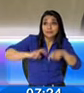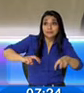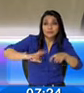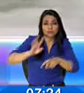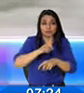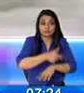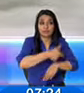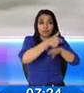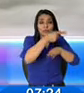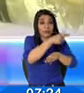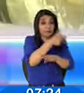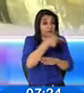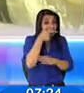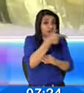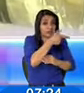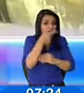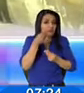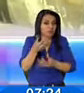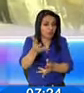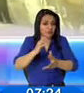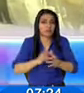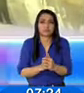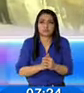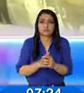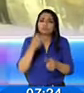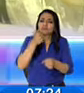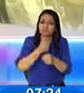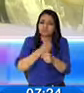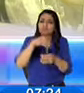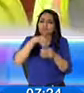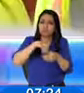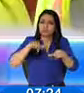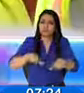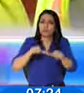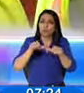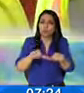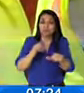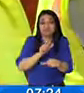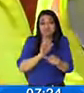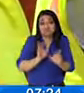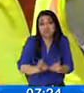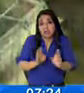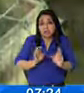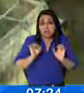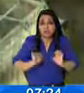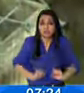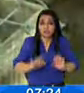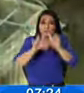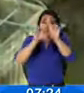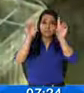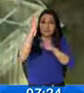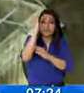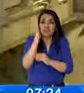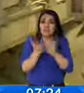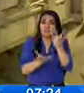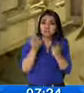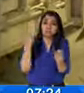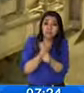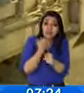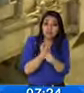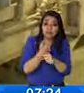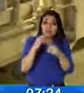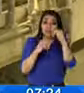del fiscal general. Que la empresa continuará trabajando en el país mientras así se lo permita. Negó que Odebrecht haya desistido de trabajar